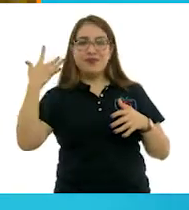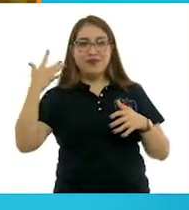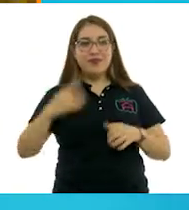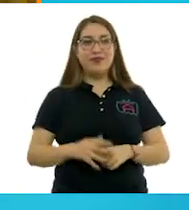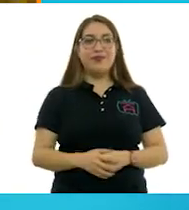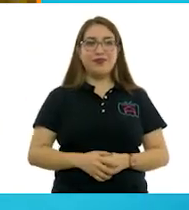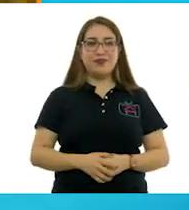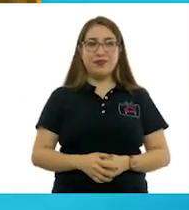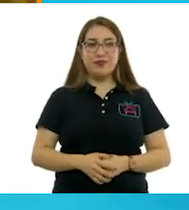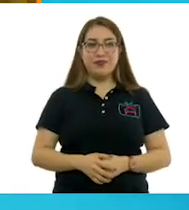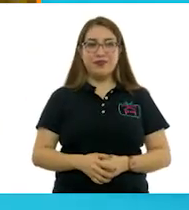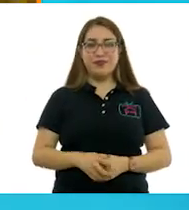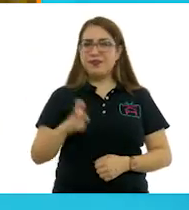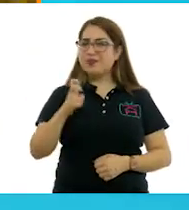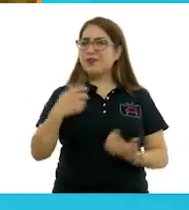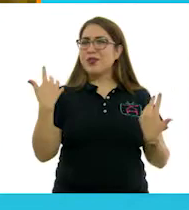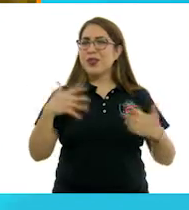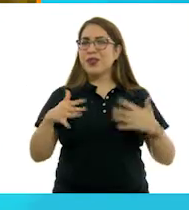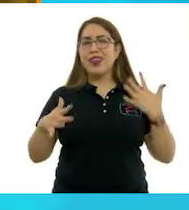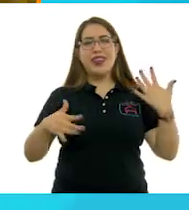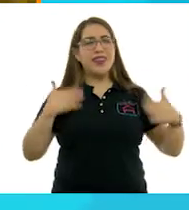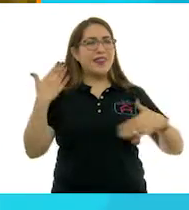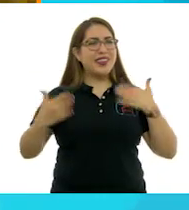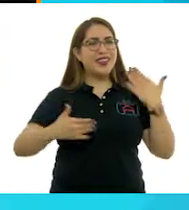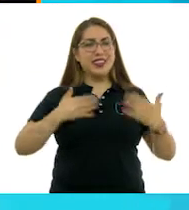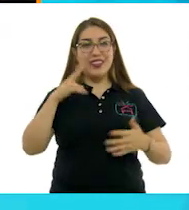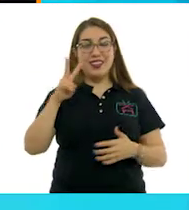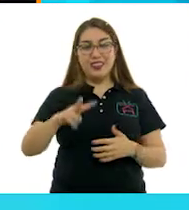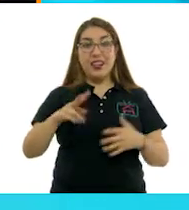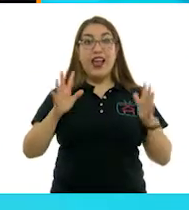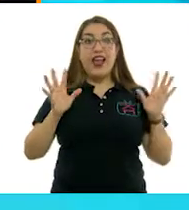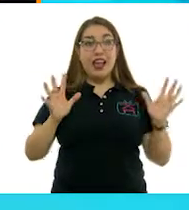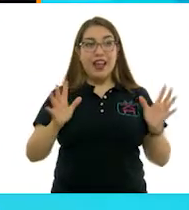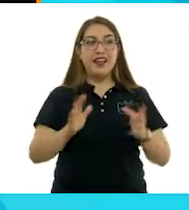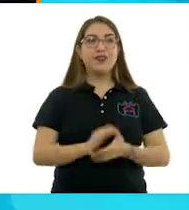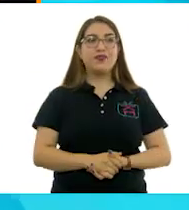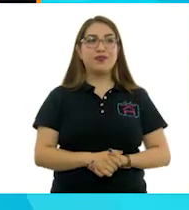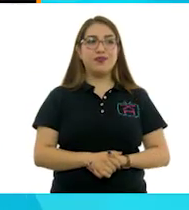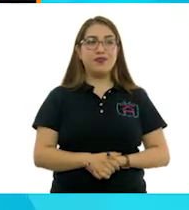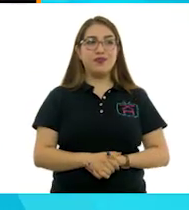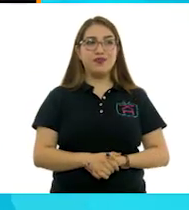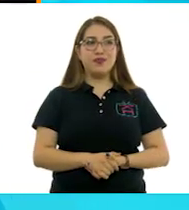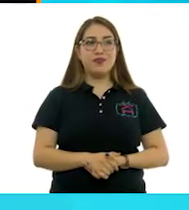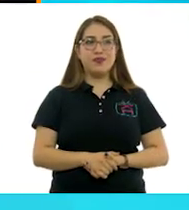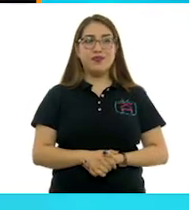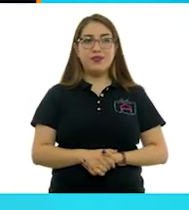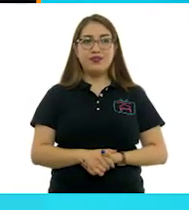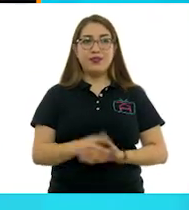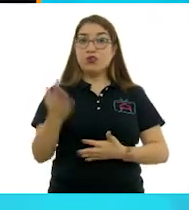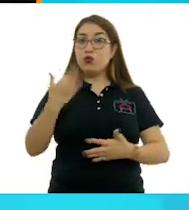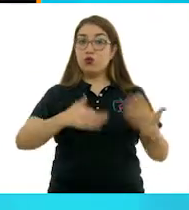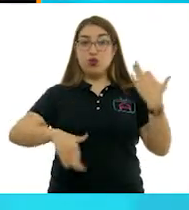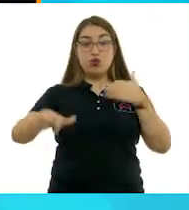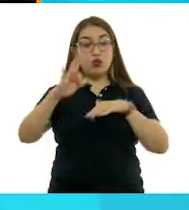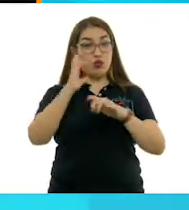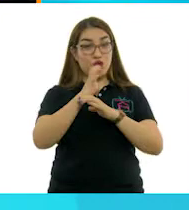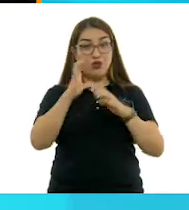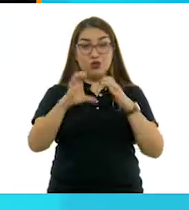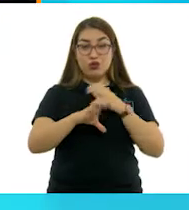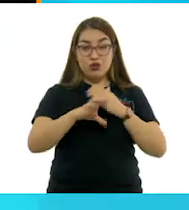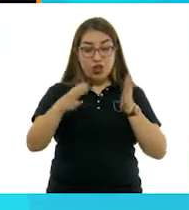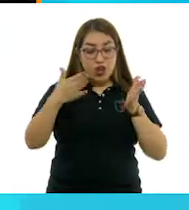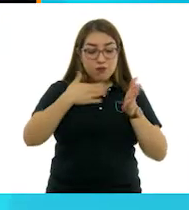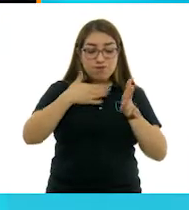platillos? Era muy divertido. ¡Ah! Tengo que decirles que todos los platillos que